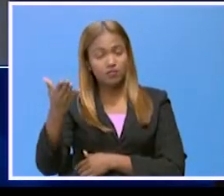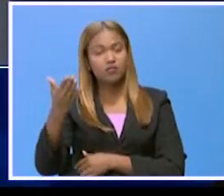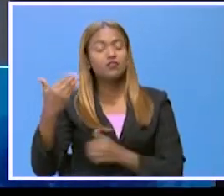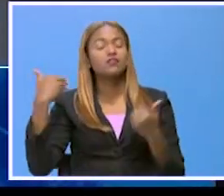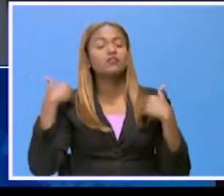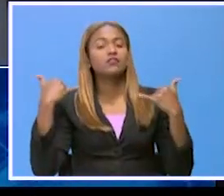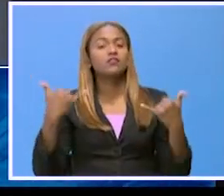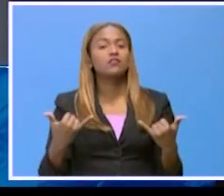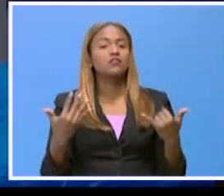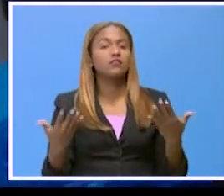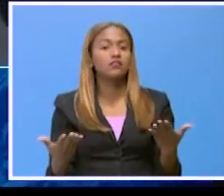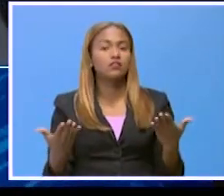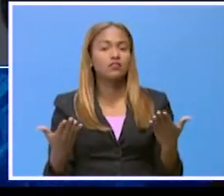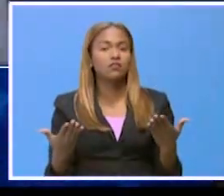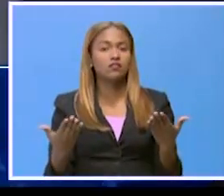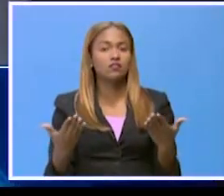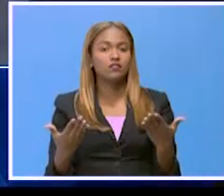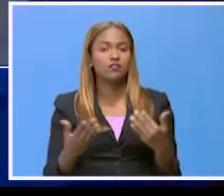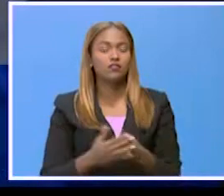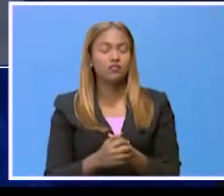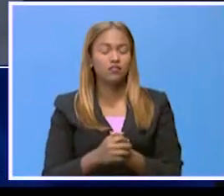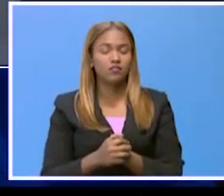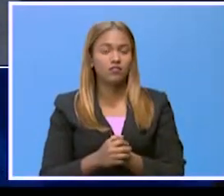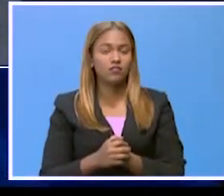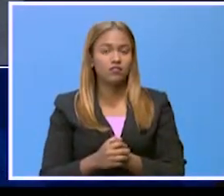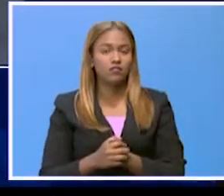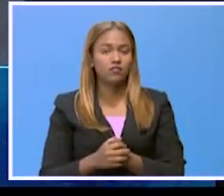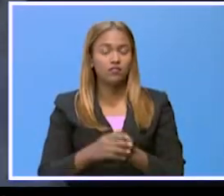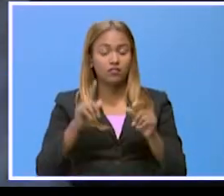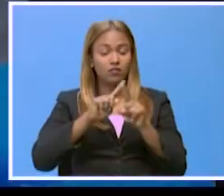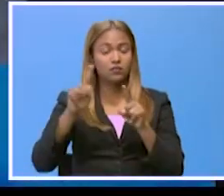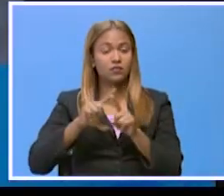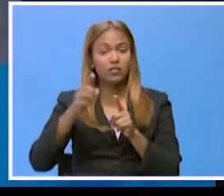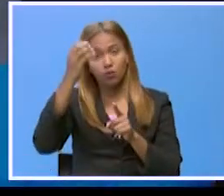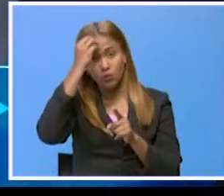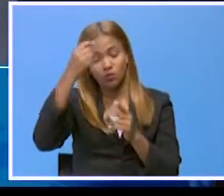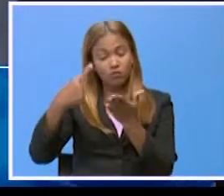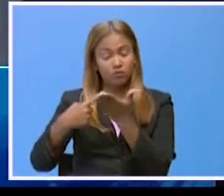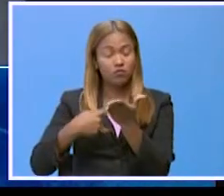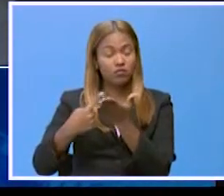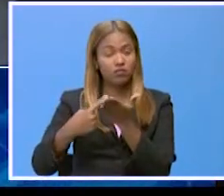estamos estructurando varias opciones